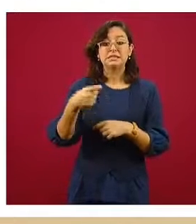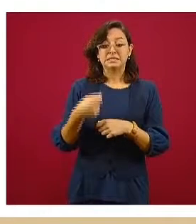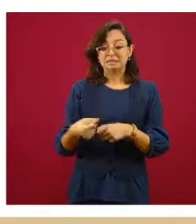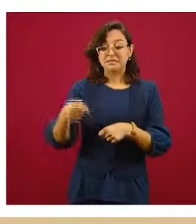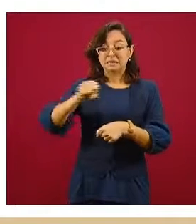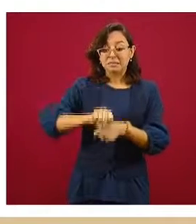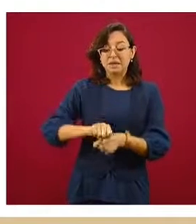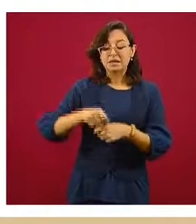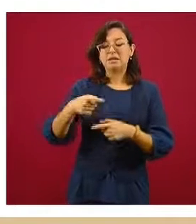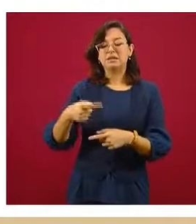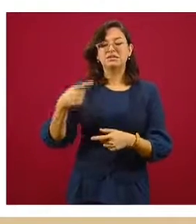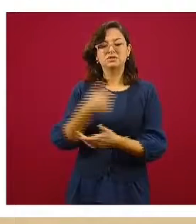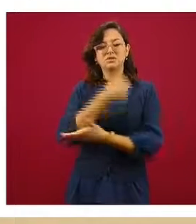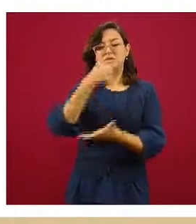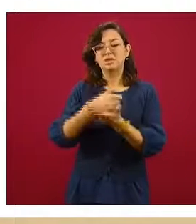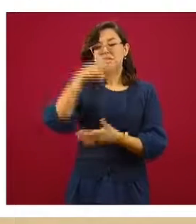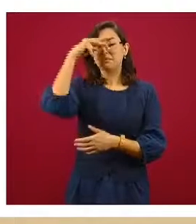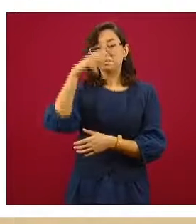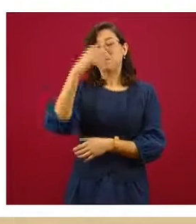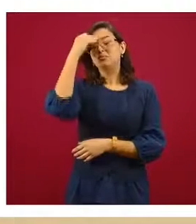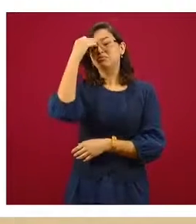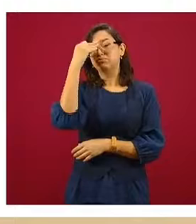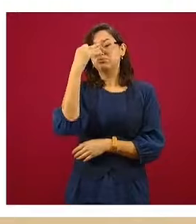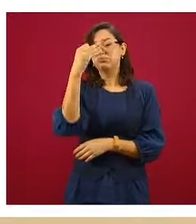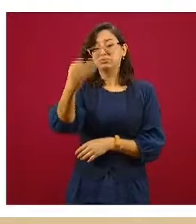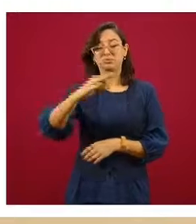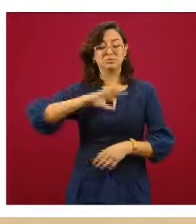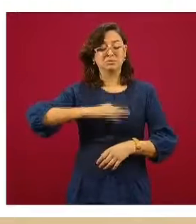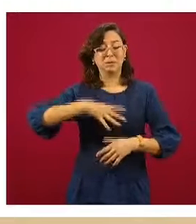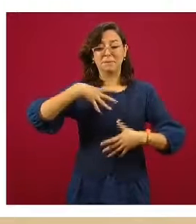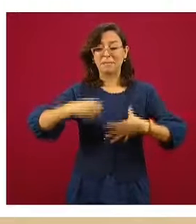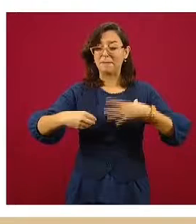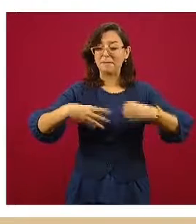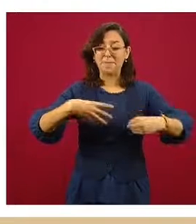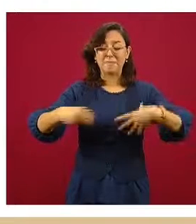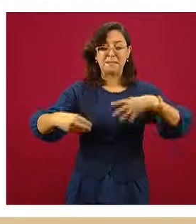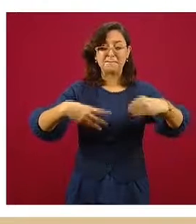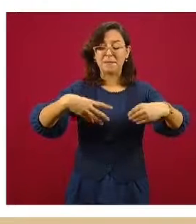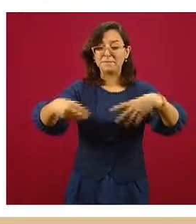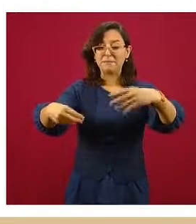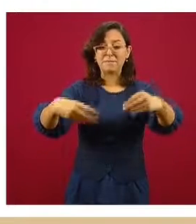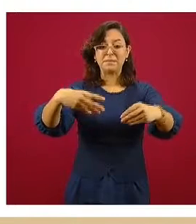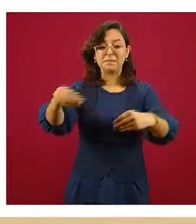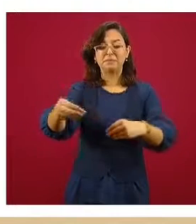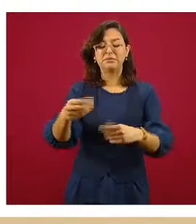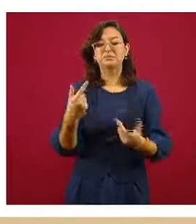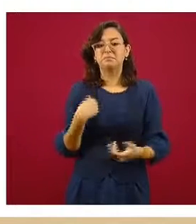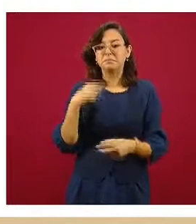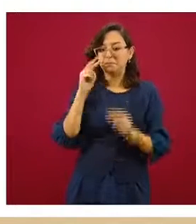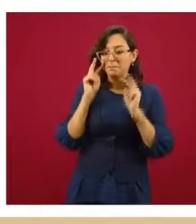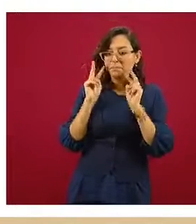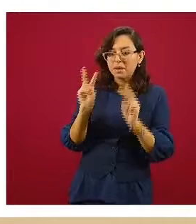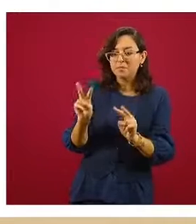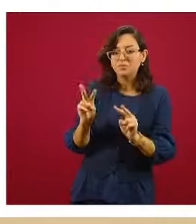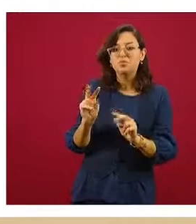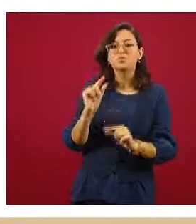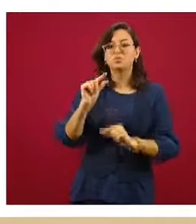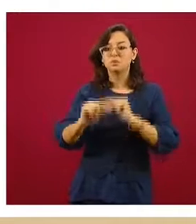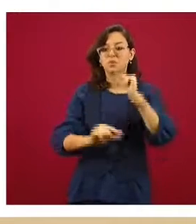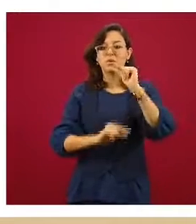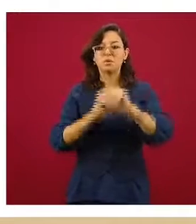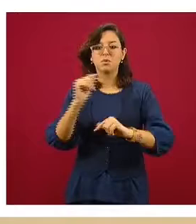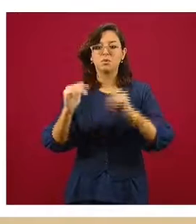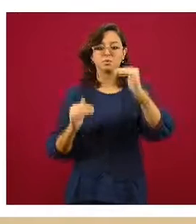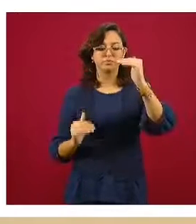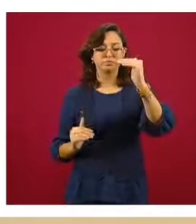meseta del punto máximo de intensidad epidémica, estamos viendo ya una reducción.